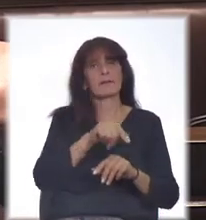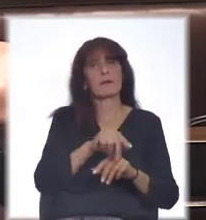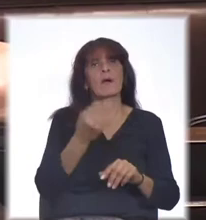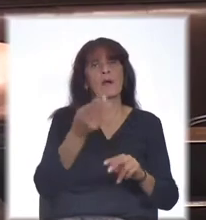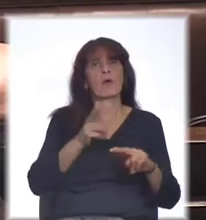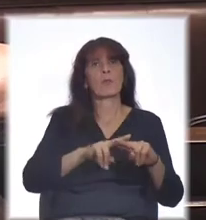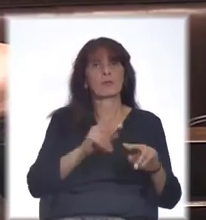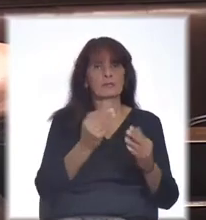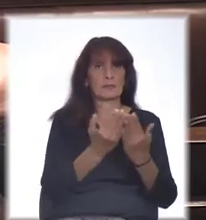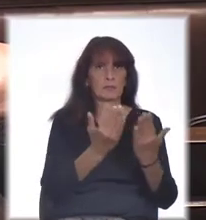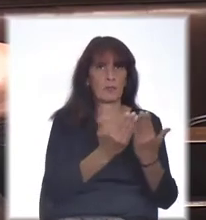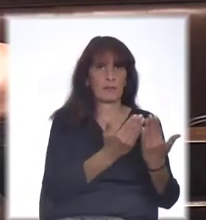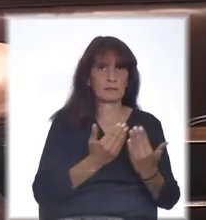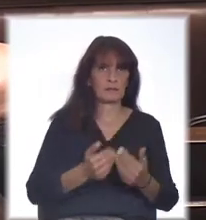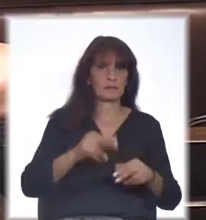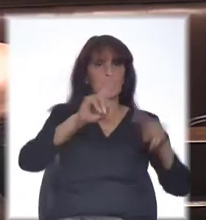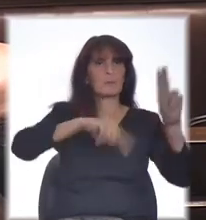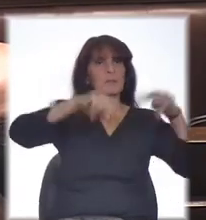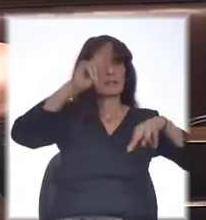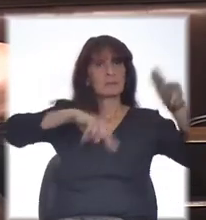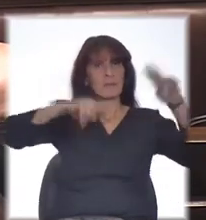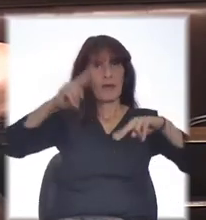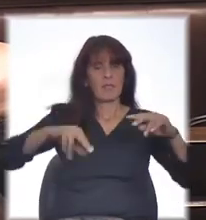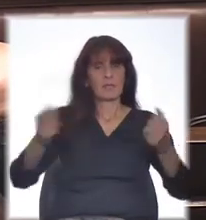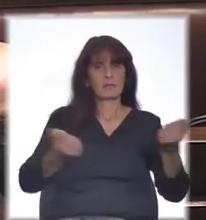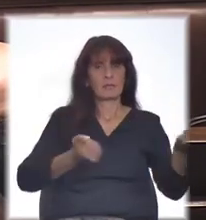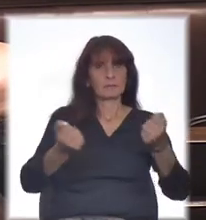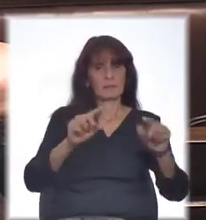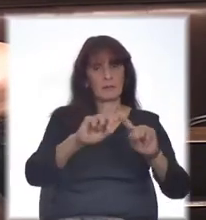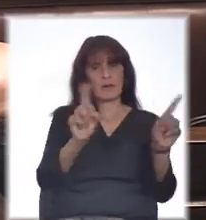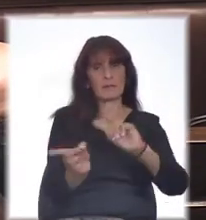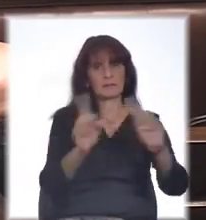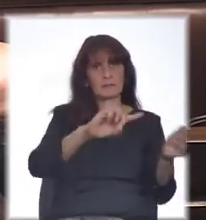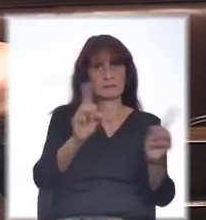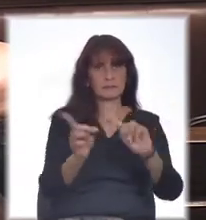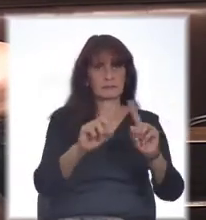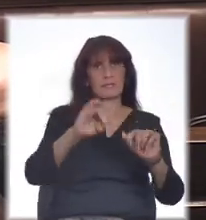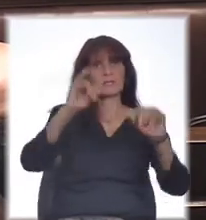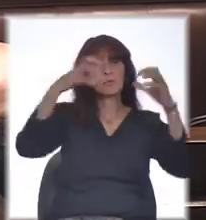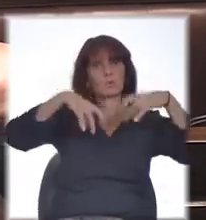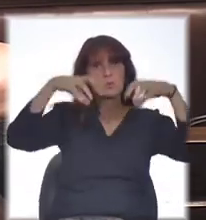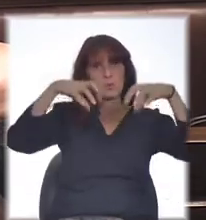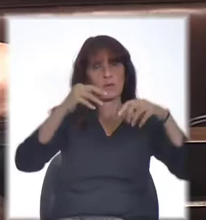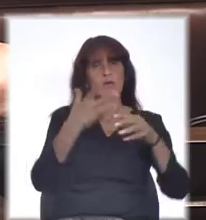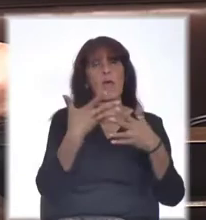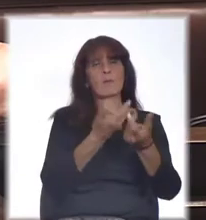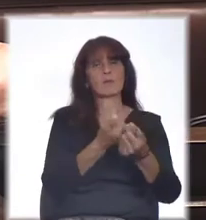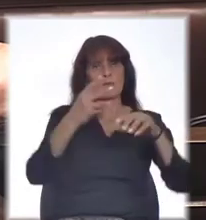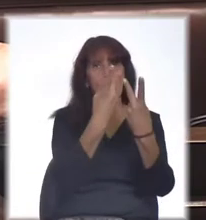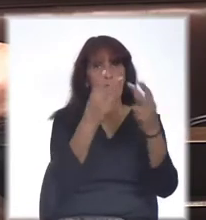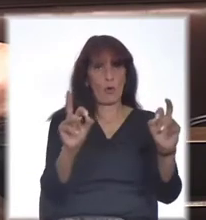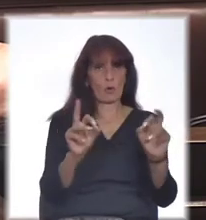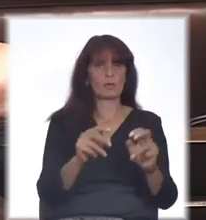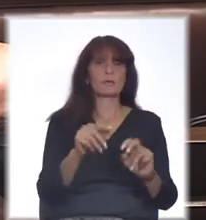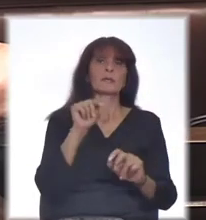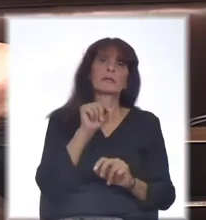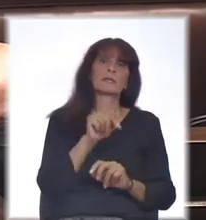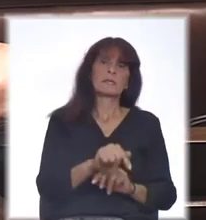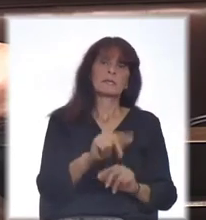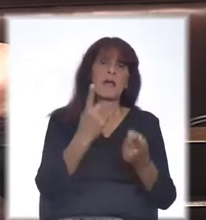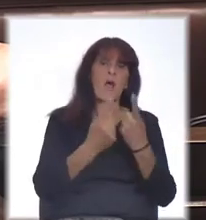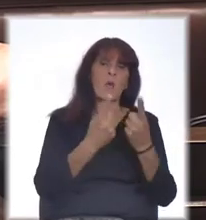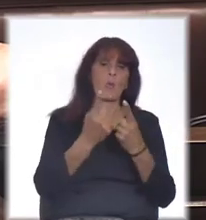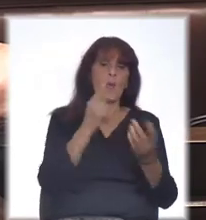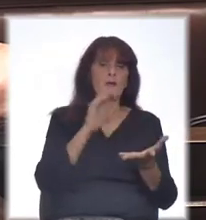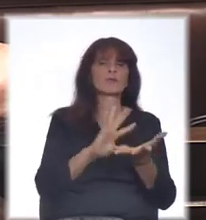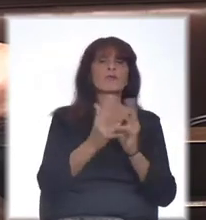estudiantiles. Las pintadas o los limpiaparabrisas de los autos encendidos sin lluvia expresando el apoyo al no. Son algunas de las formas que